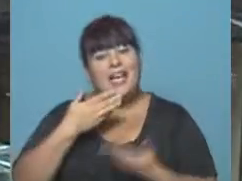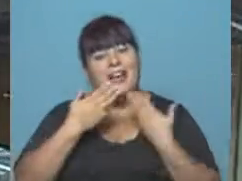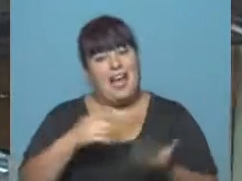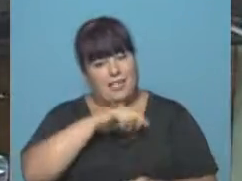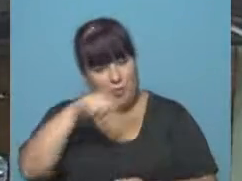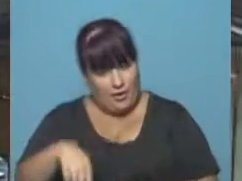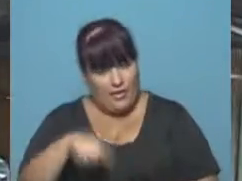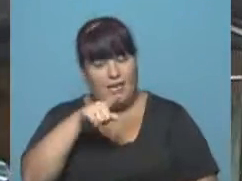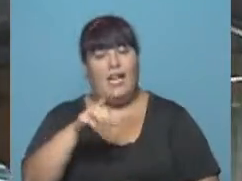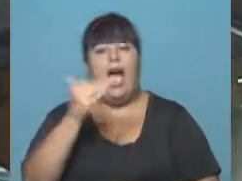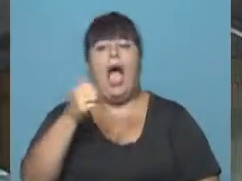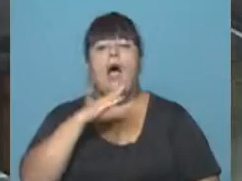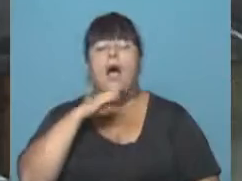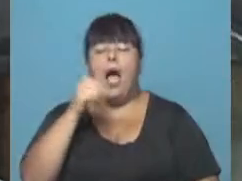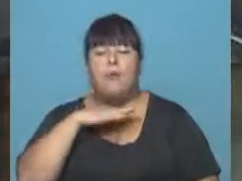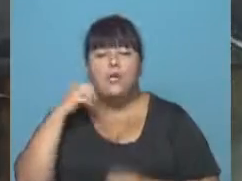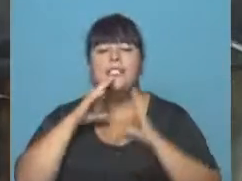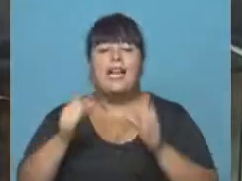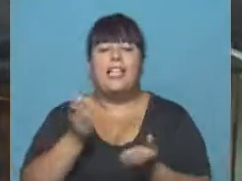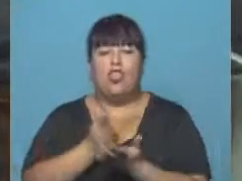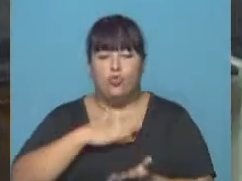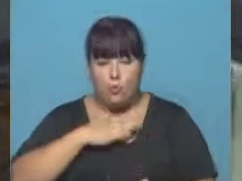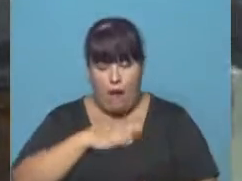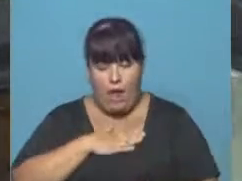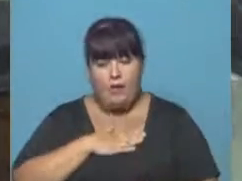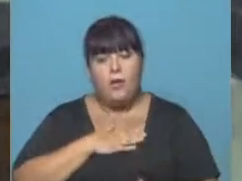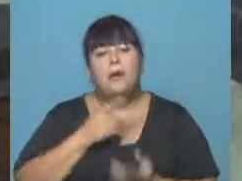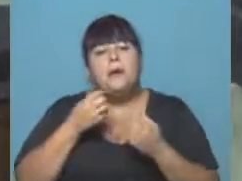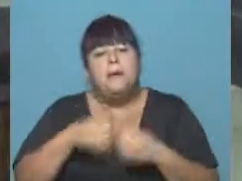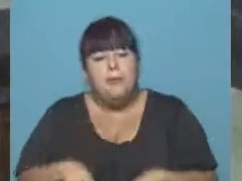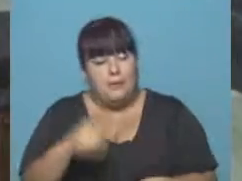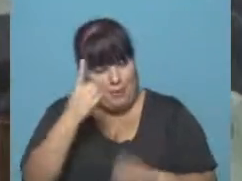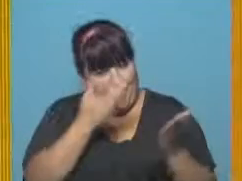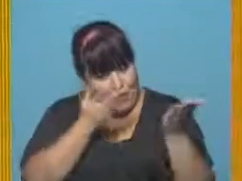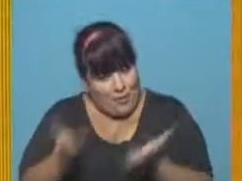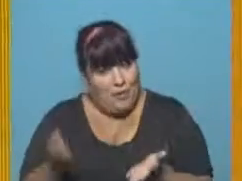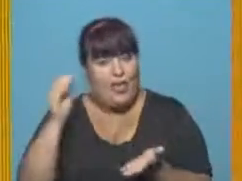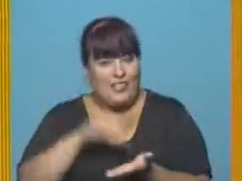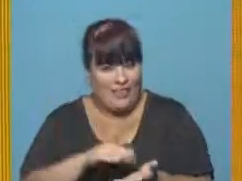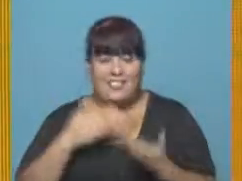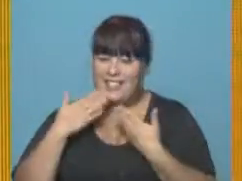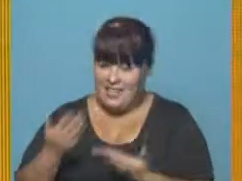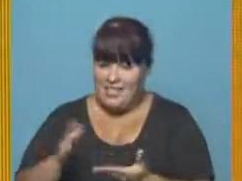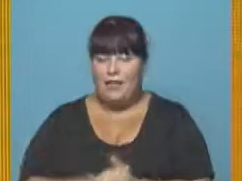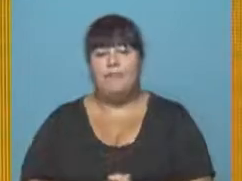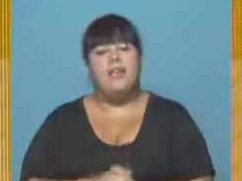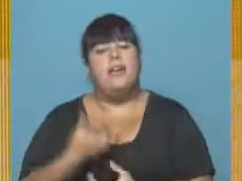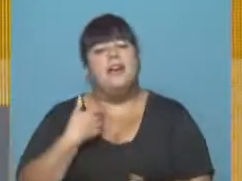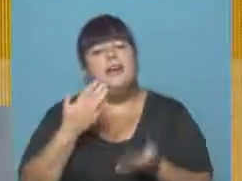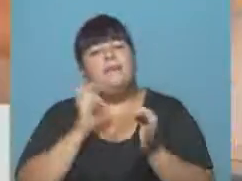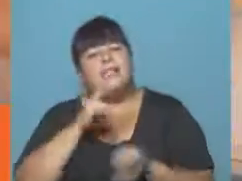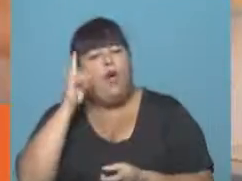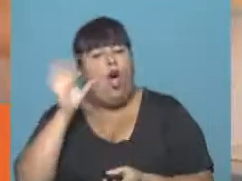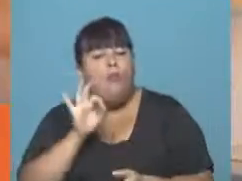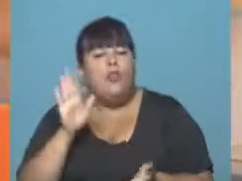agradecemos su presencia. Él es Claudio Abruj, él es secretario de Derechos Humanos y para empezar, primero bienvenido nuevamente. Muchas gracias. Queríamos saber su